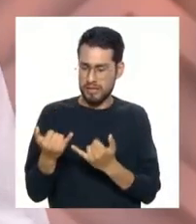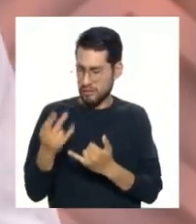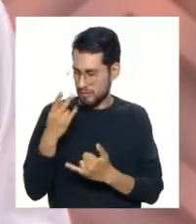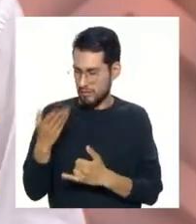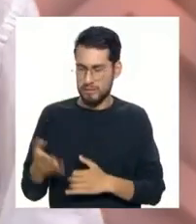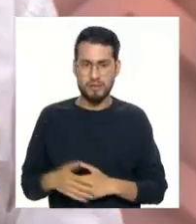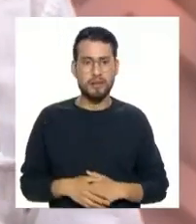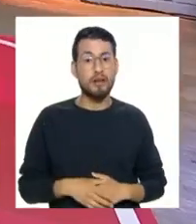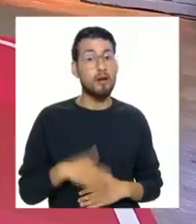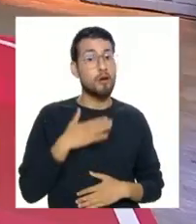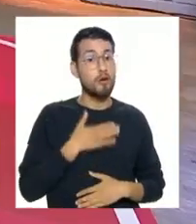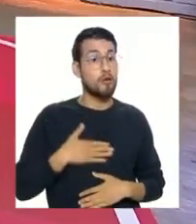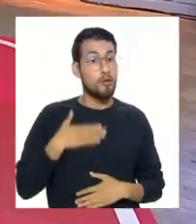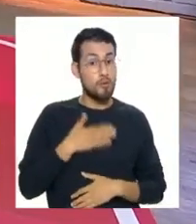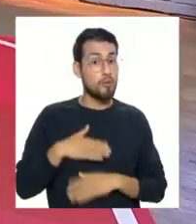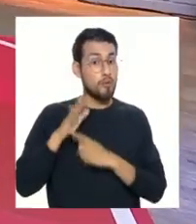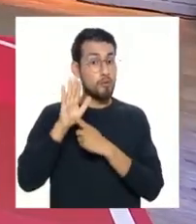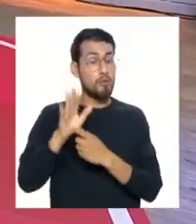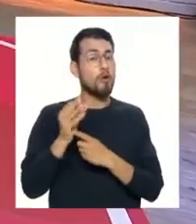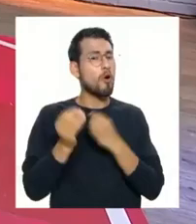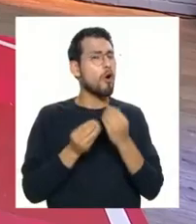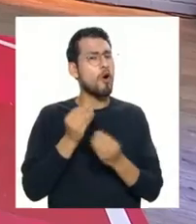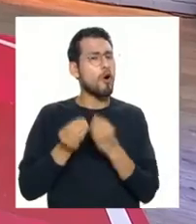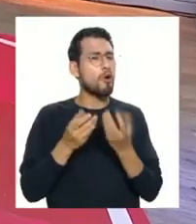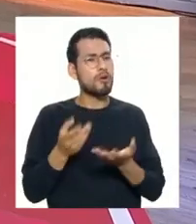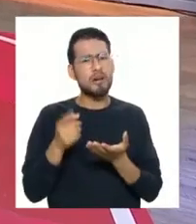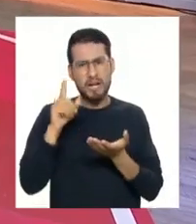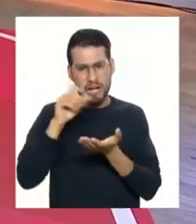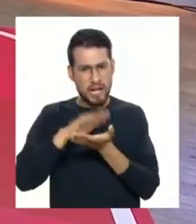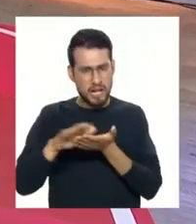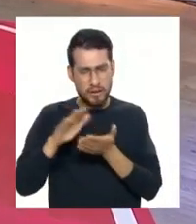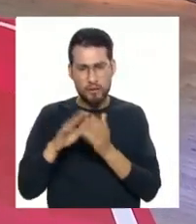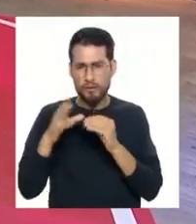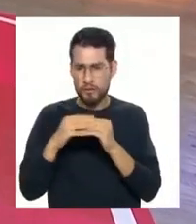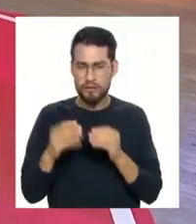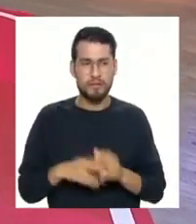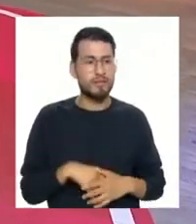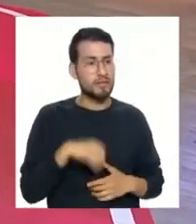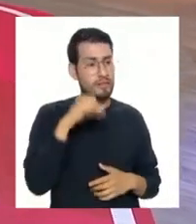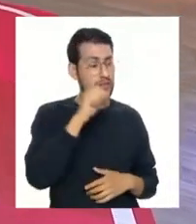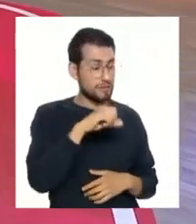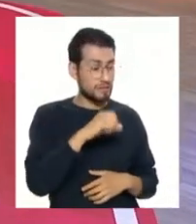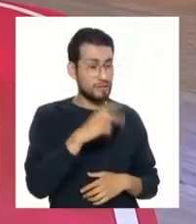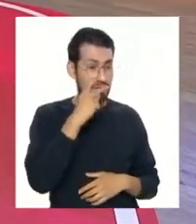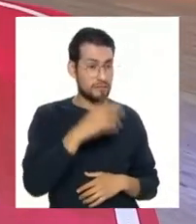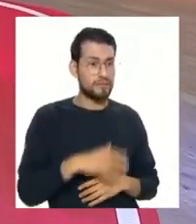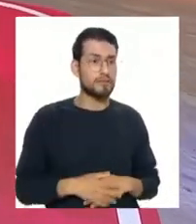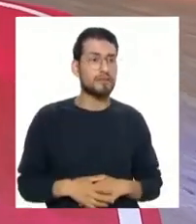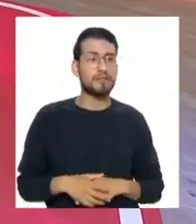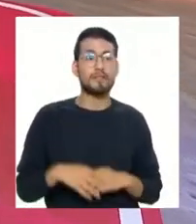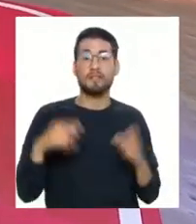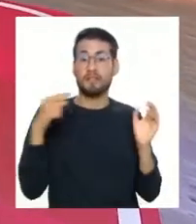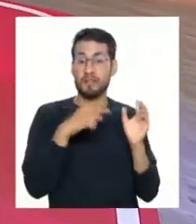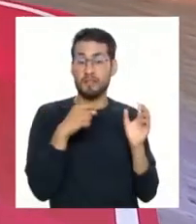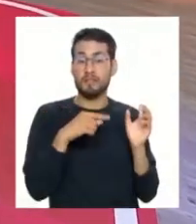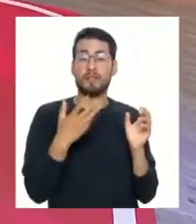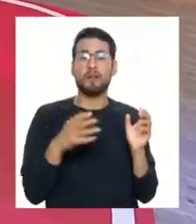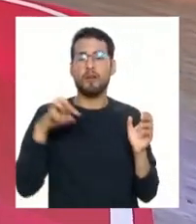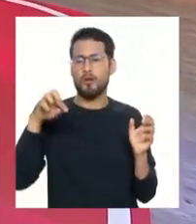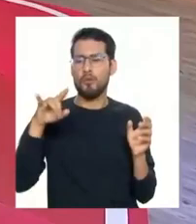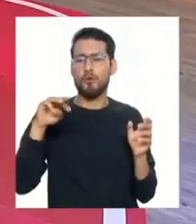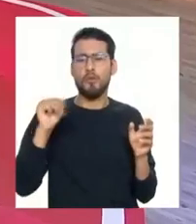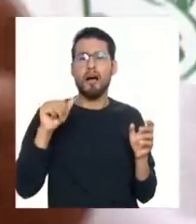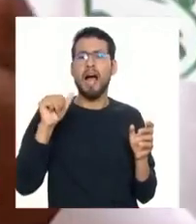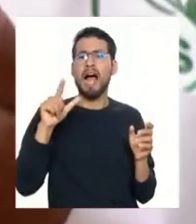en la mesa. Por favor, ¿nos puedes demostrar cómo haríamos la desinfección de las frutas? Claro que sí, Úrsula. ¿Con el producto? Mira, este es nuestro producto que se llama